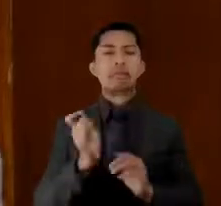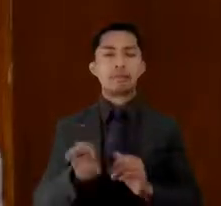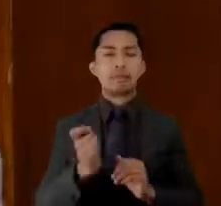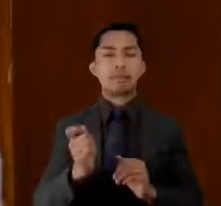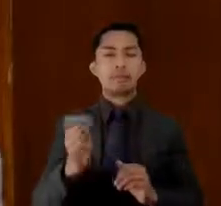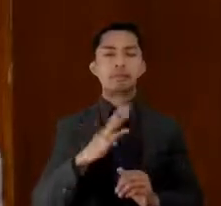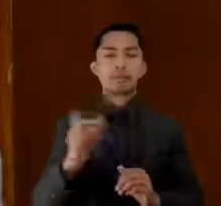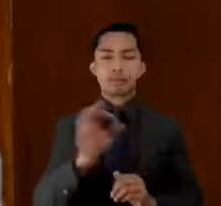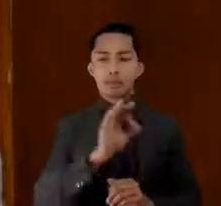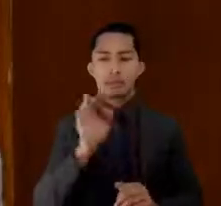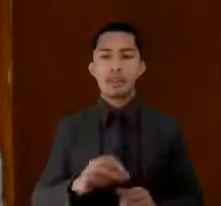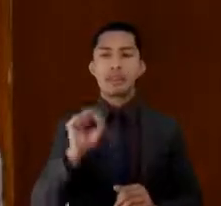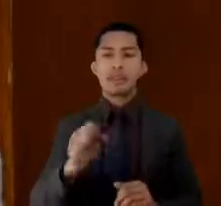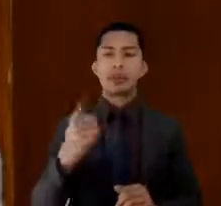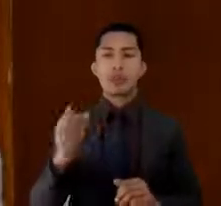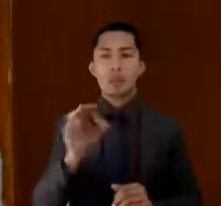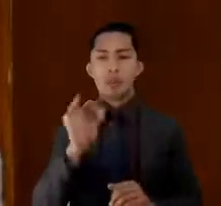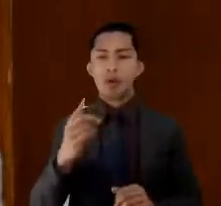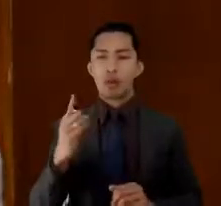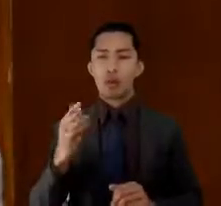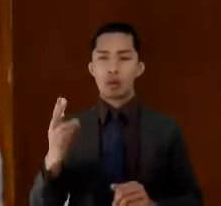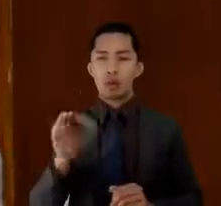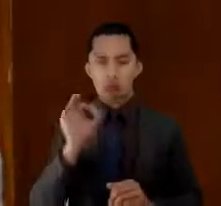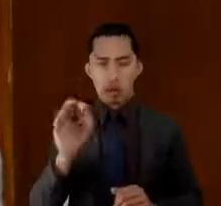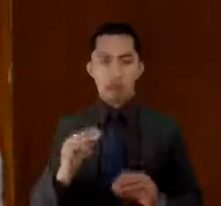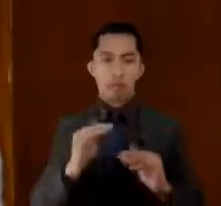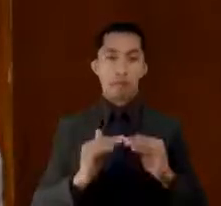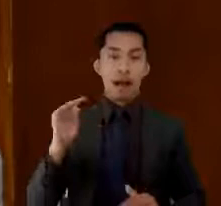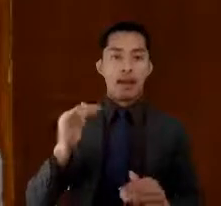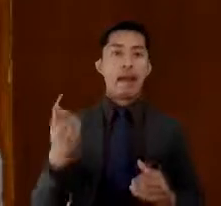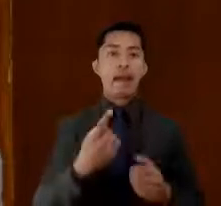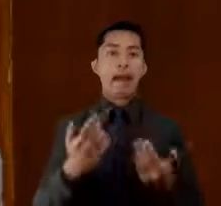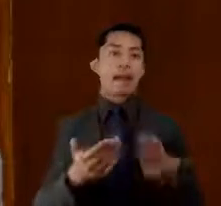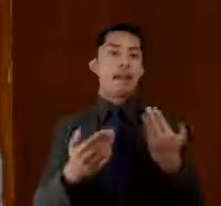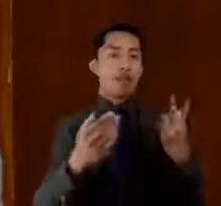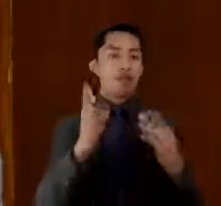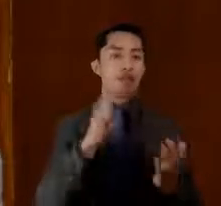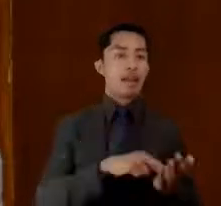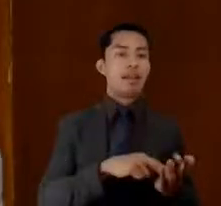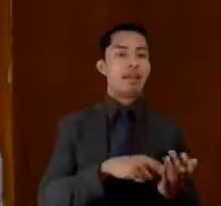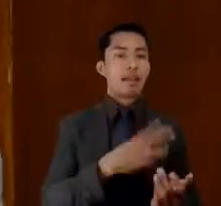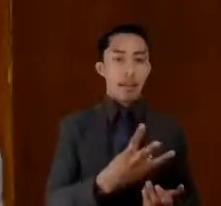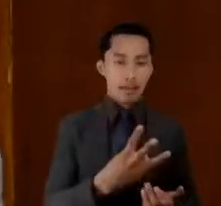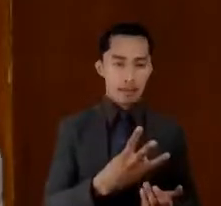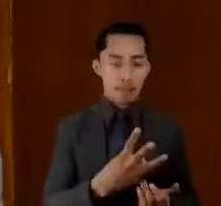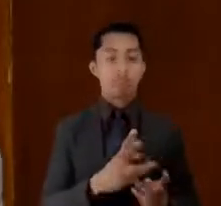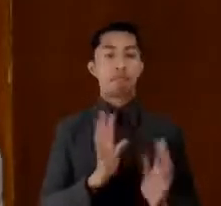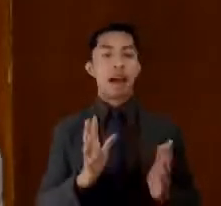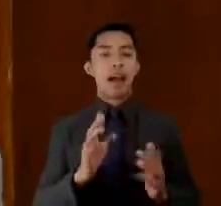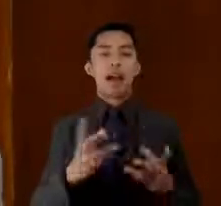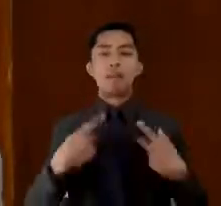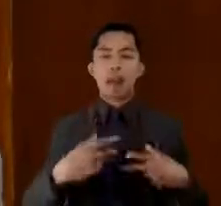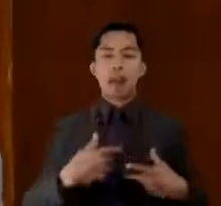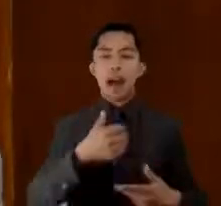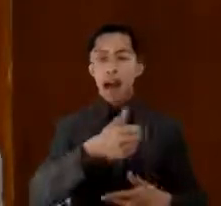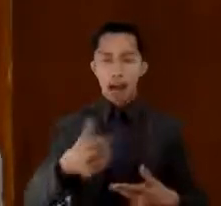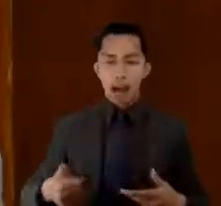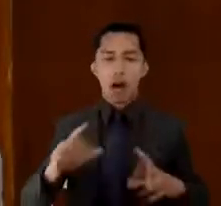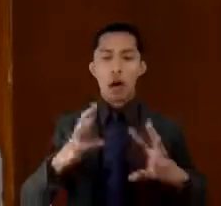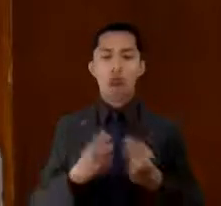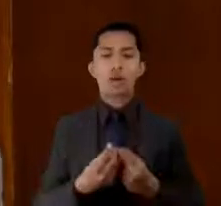incremento porcentual de 61.2% con respecto al 2003. Si se expresa por habitante, la generación